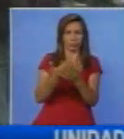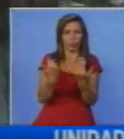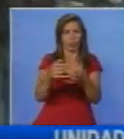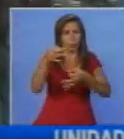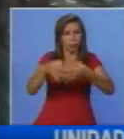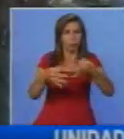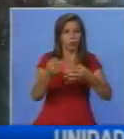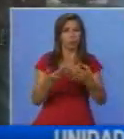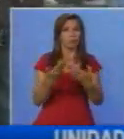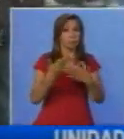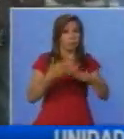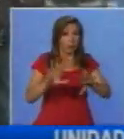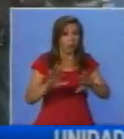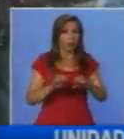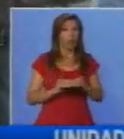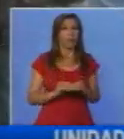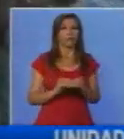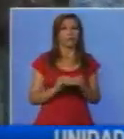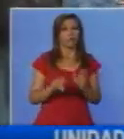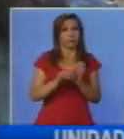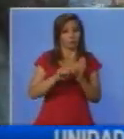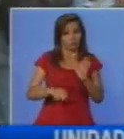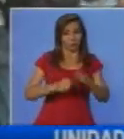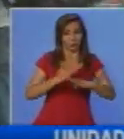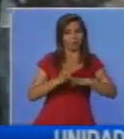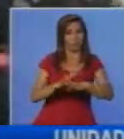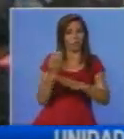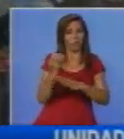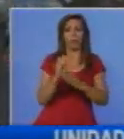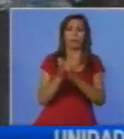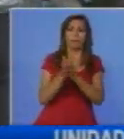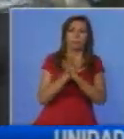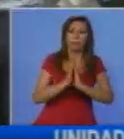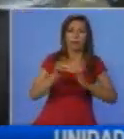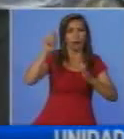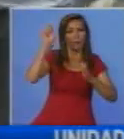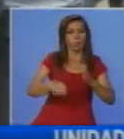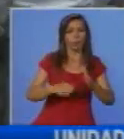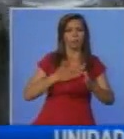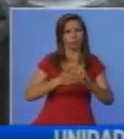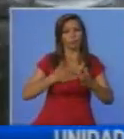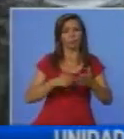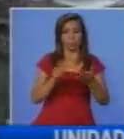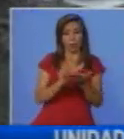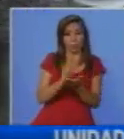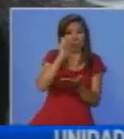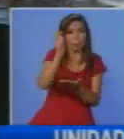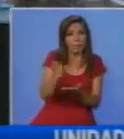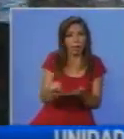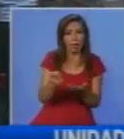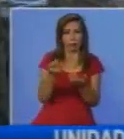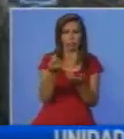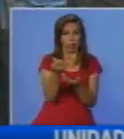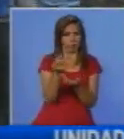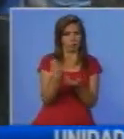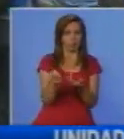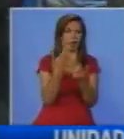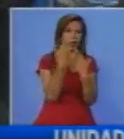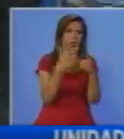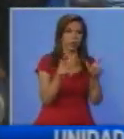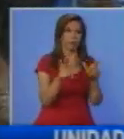se ha terminado ya con el pedido de fianza que realizó la defensa, fianza que fue negada por la jueza mayor, y también